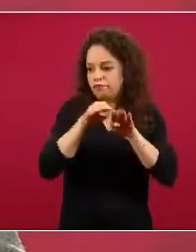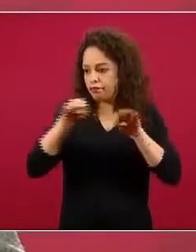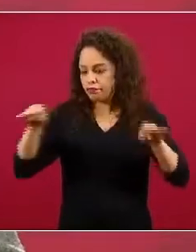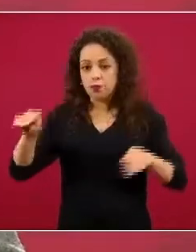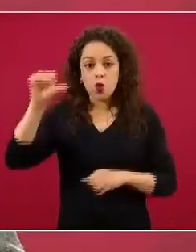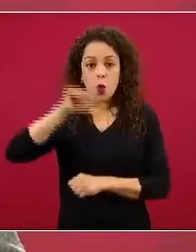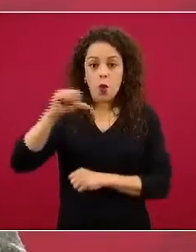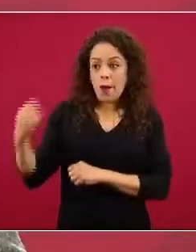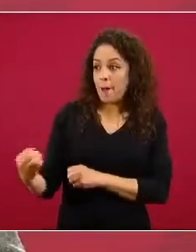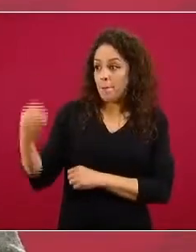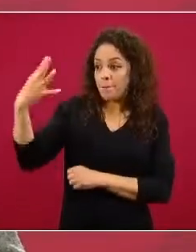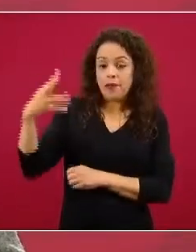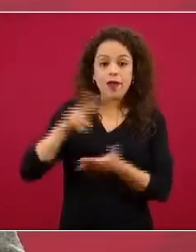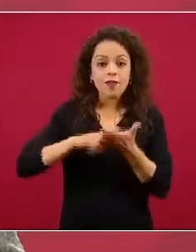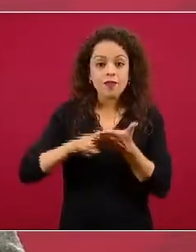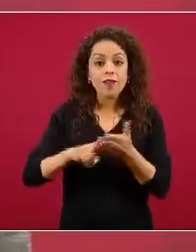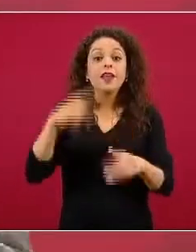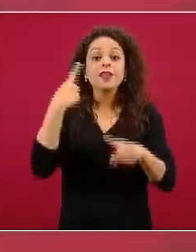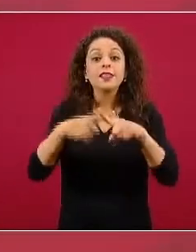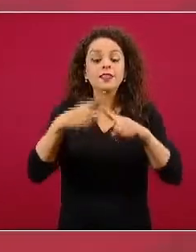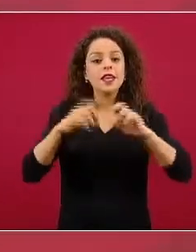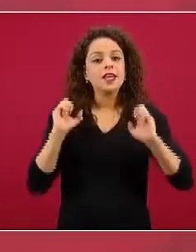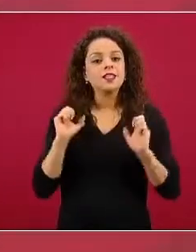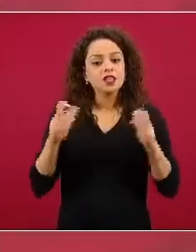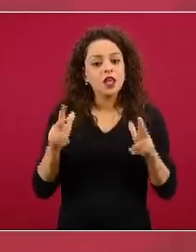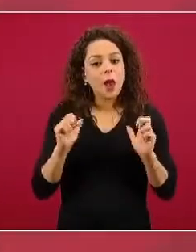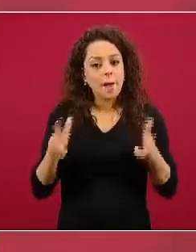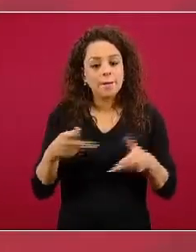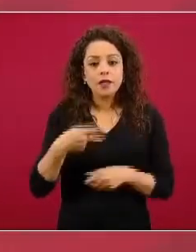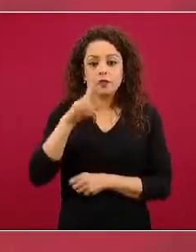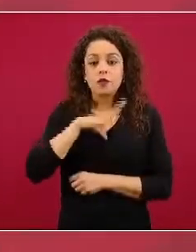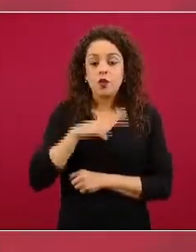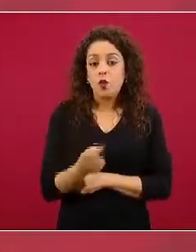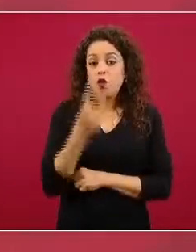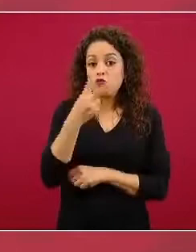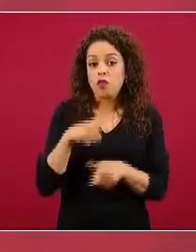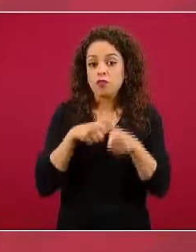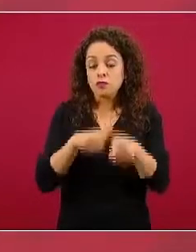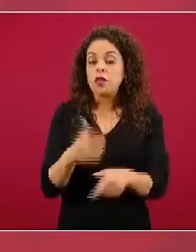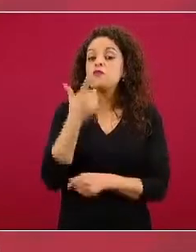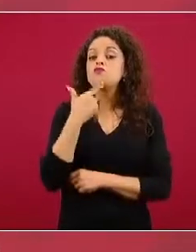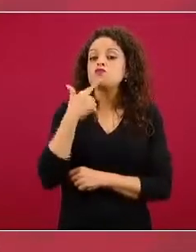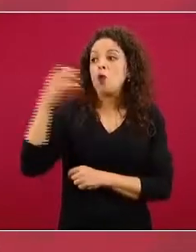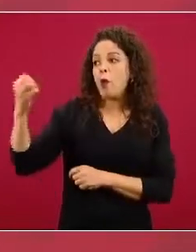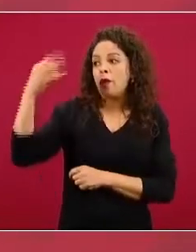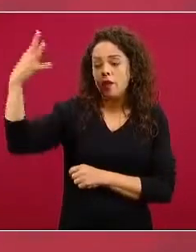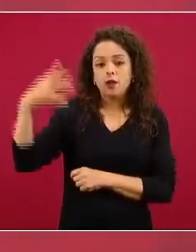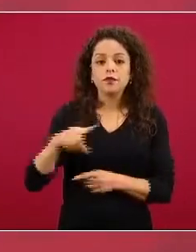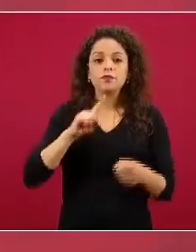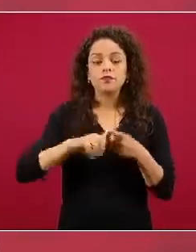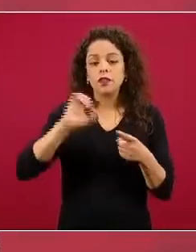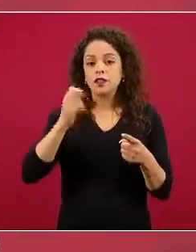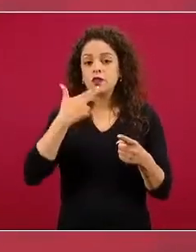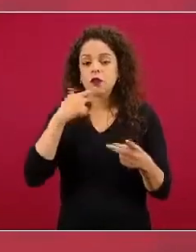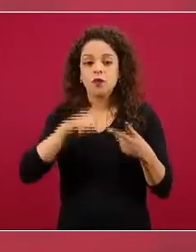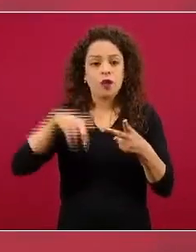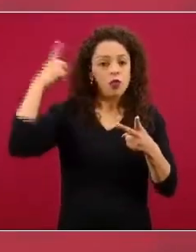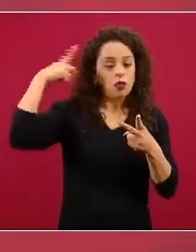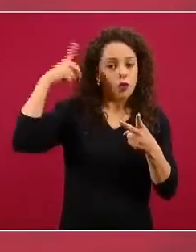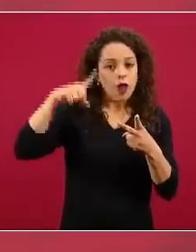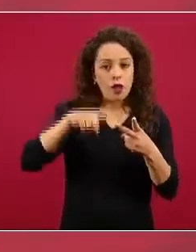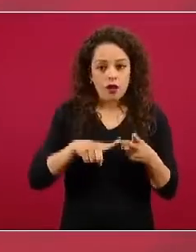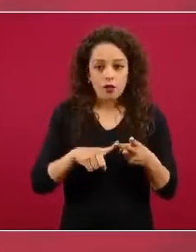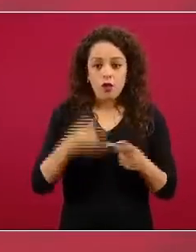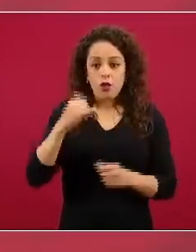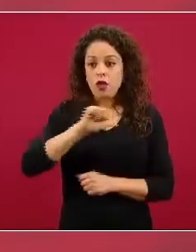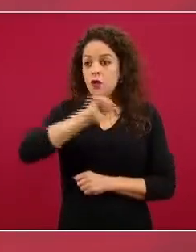semáforo verde que fue Chiapas, pero persisten 2 semáforos rojos, Chihuahua y Durango, y hay